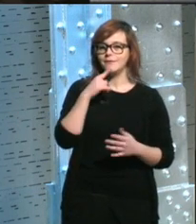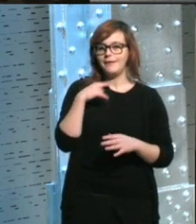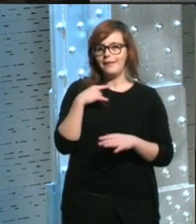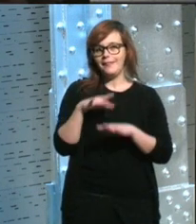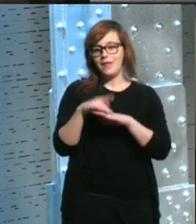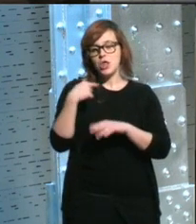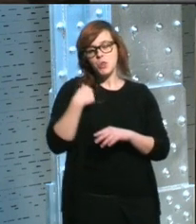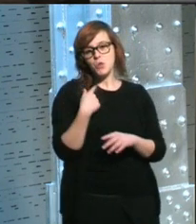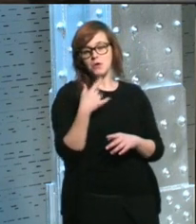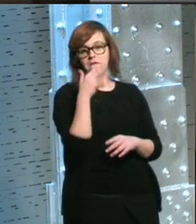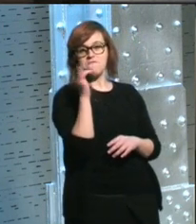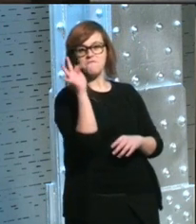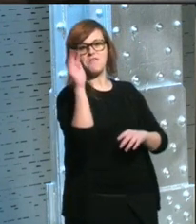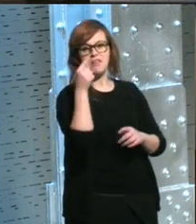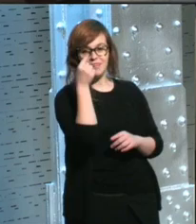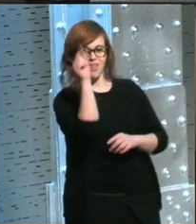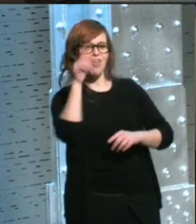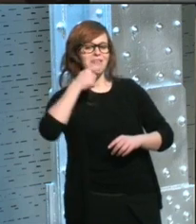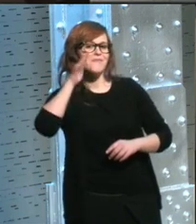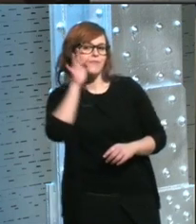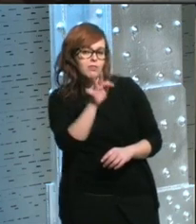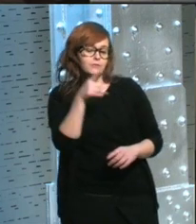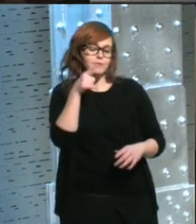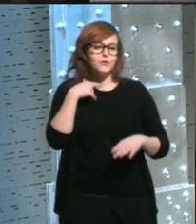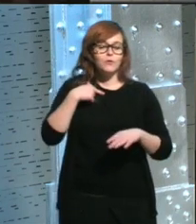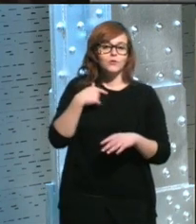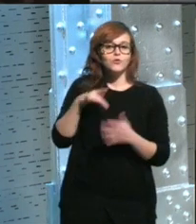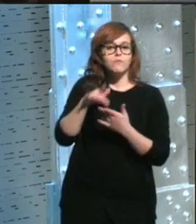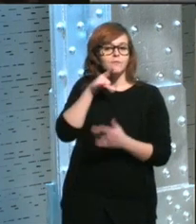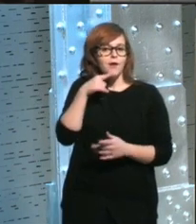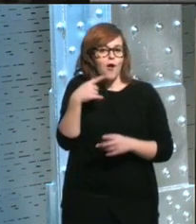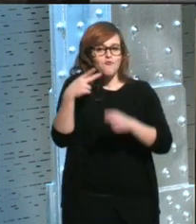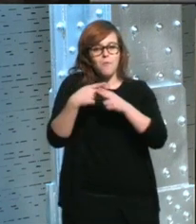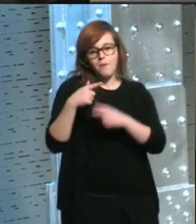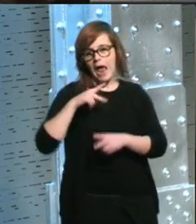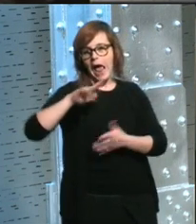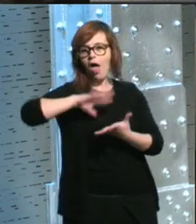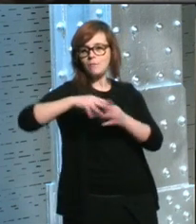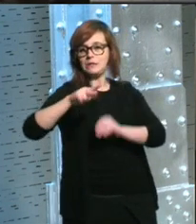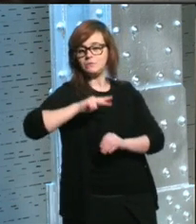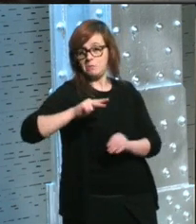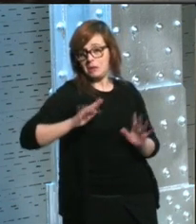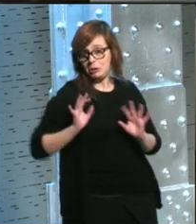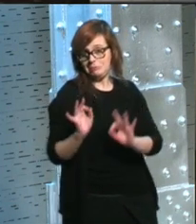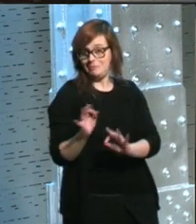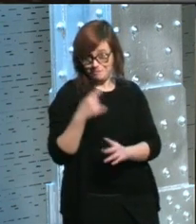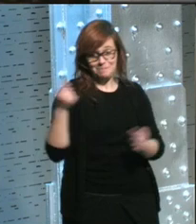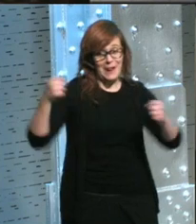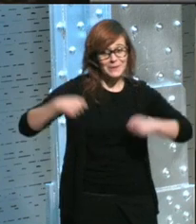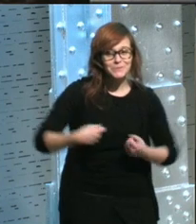Sí, a mí me llaman Antoni en otros lugares, yo me llamo Antoni, pero yo le llamo Francis, lo digo que yo le voy a llamar Francis toda la